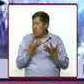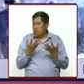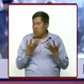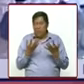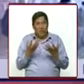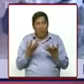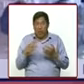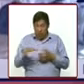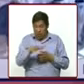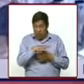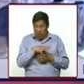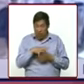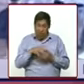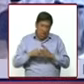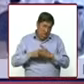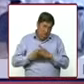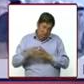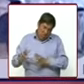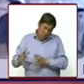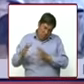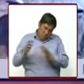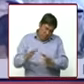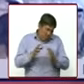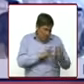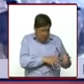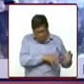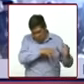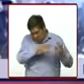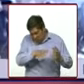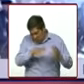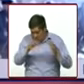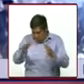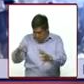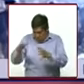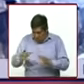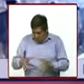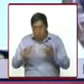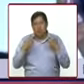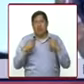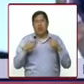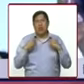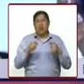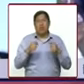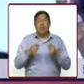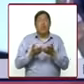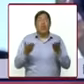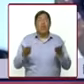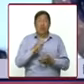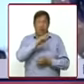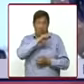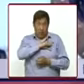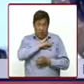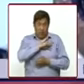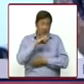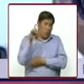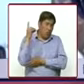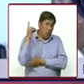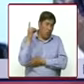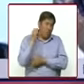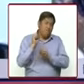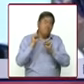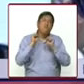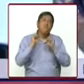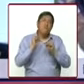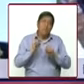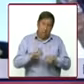quienes se encontraban iniciando un bloqueo en la carretera La Paz-Oruro, donde nuestra policía boliviana ha